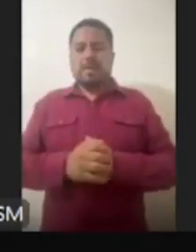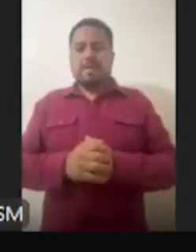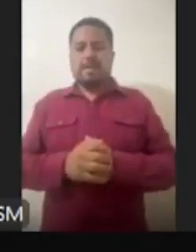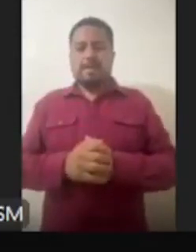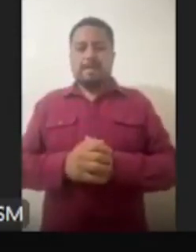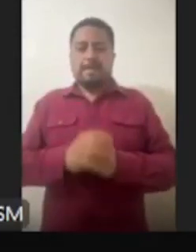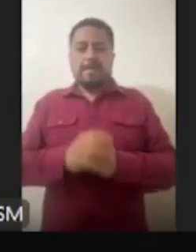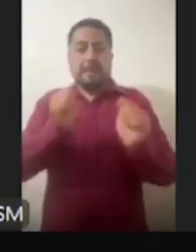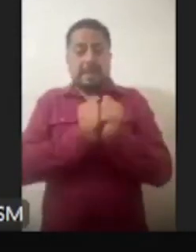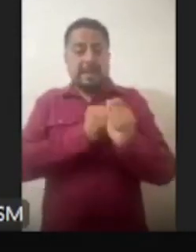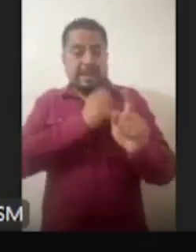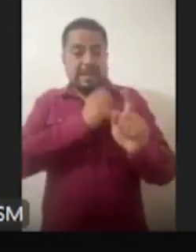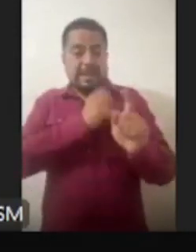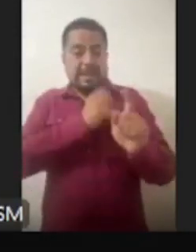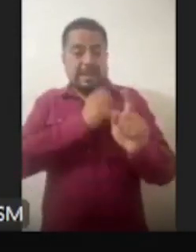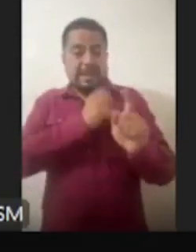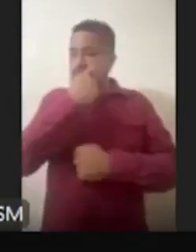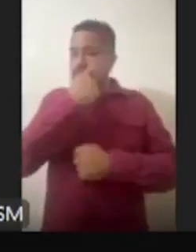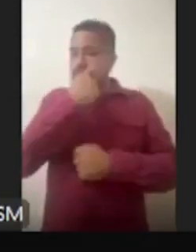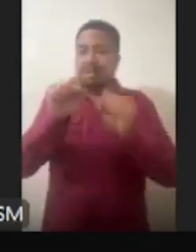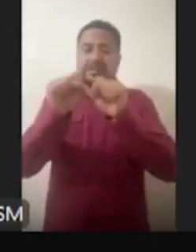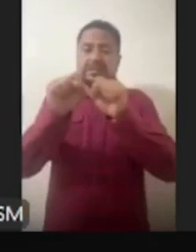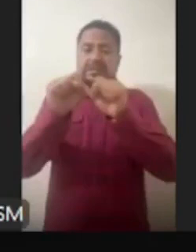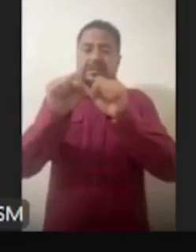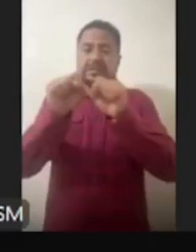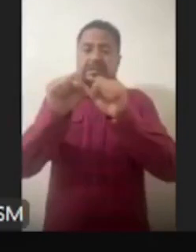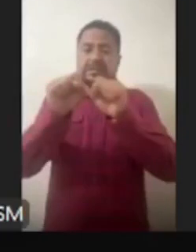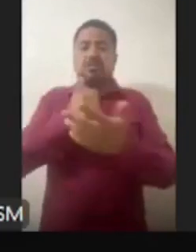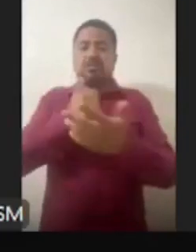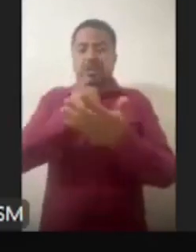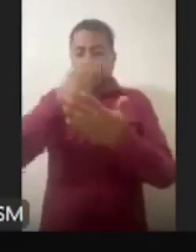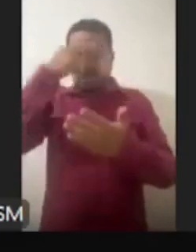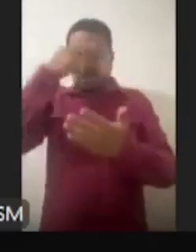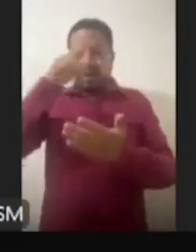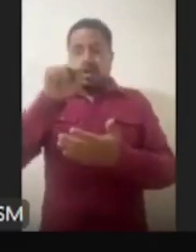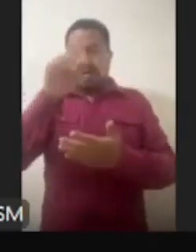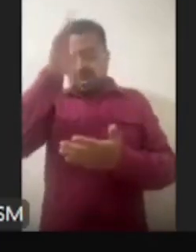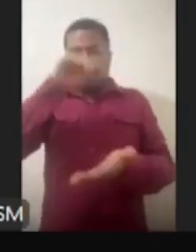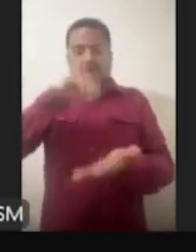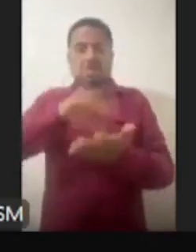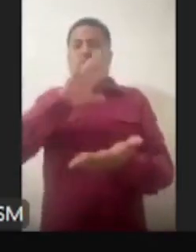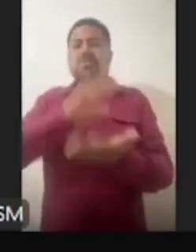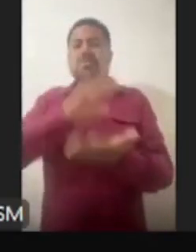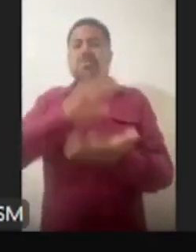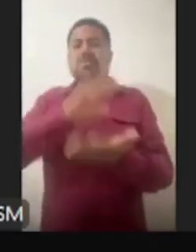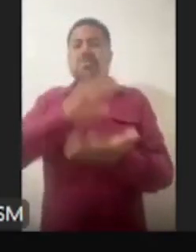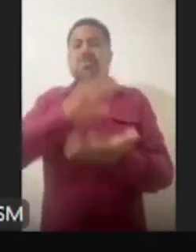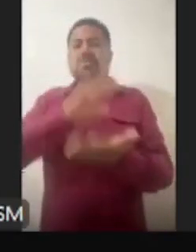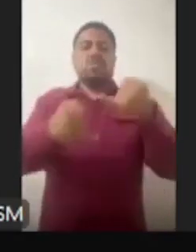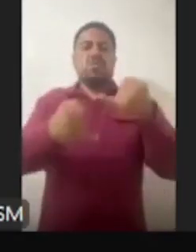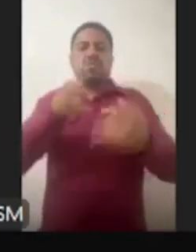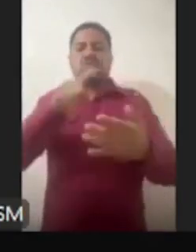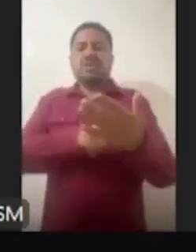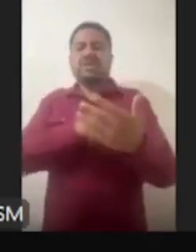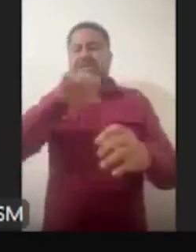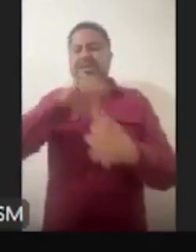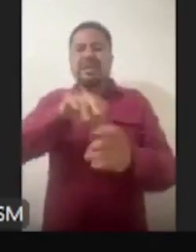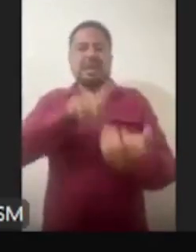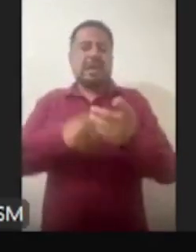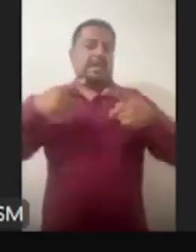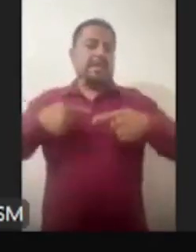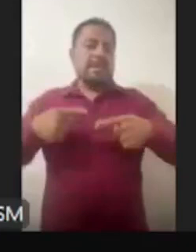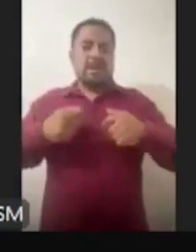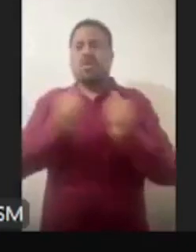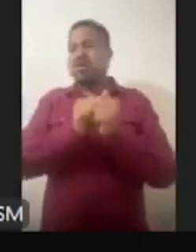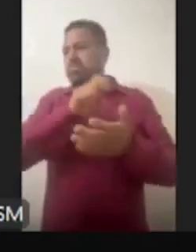tenor, la Sala Regional Ciudad de México dejó sin validez el acuerdo que motivó la interposición del presente juicio electoral ciudadano, con lo cual se actualiza un